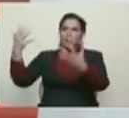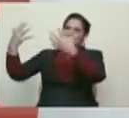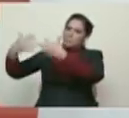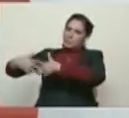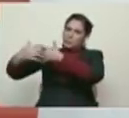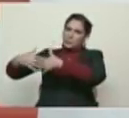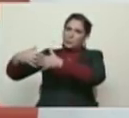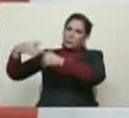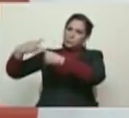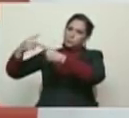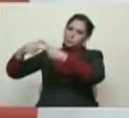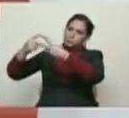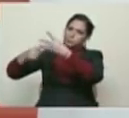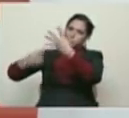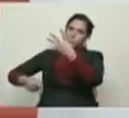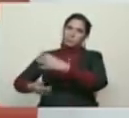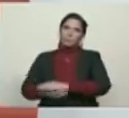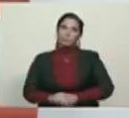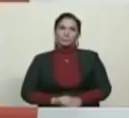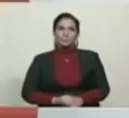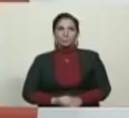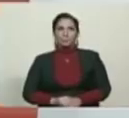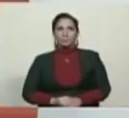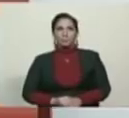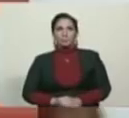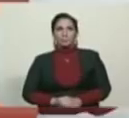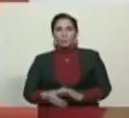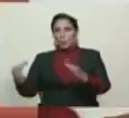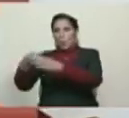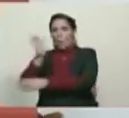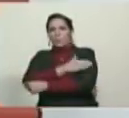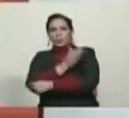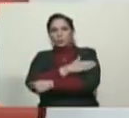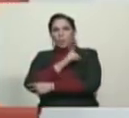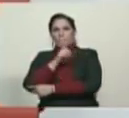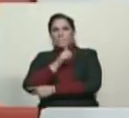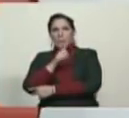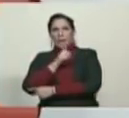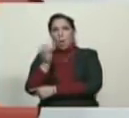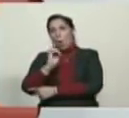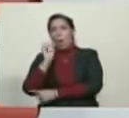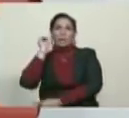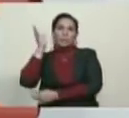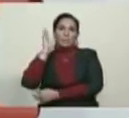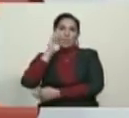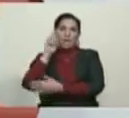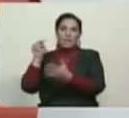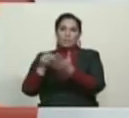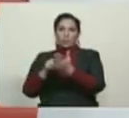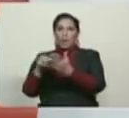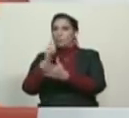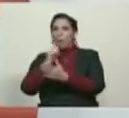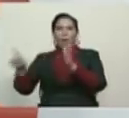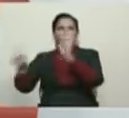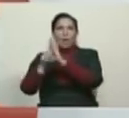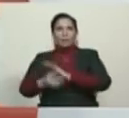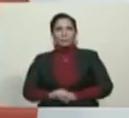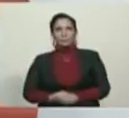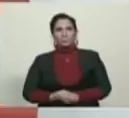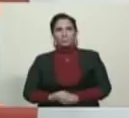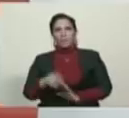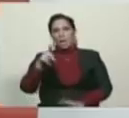Fedecámaras, que los Consecomercio, que esa posición maltrecha o que la Asamblea Nacional en desacato.